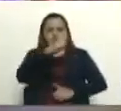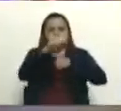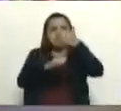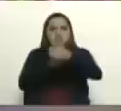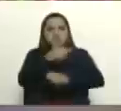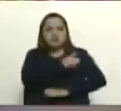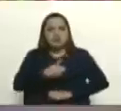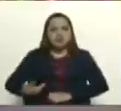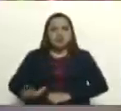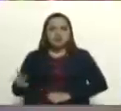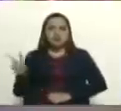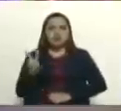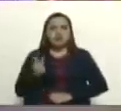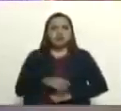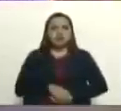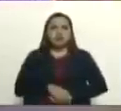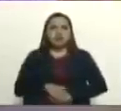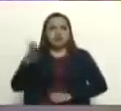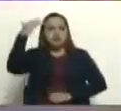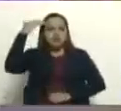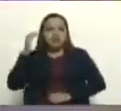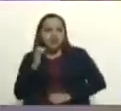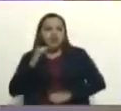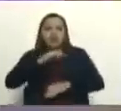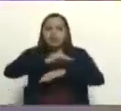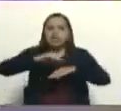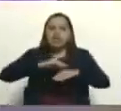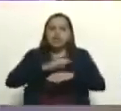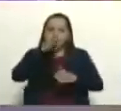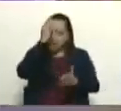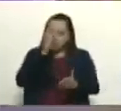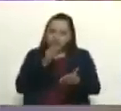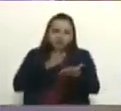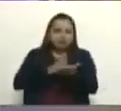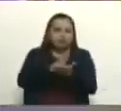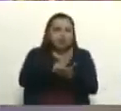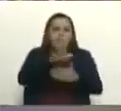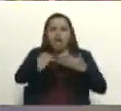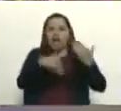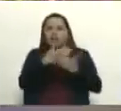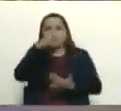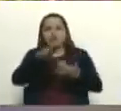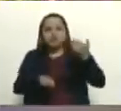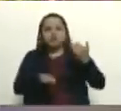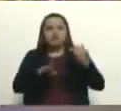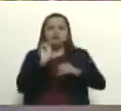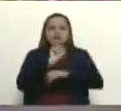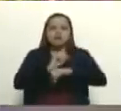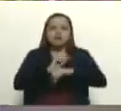vicepresidenta ejecutiva, que Tibisay fue una ministra ejemplar hasta el último segundo de vida.